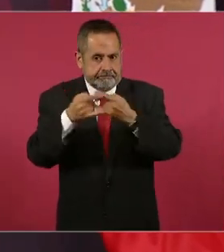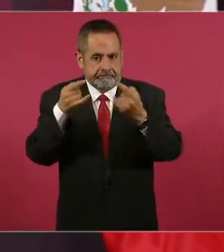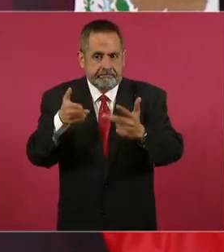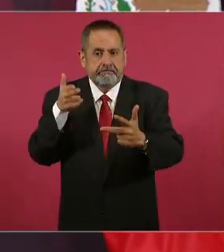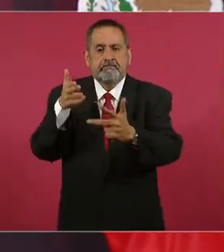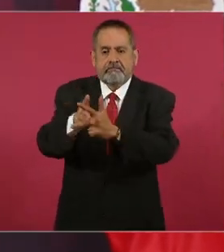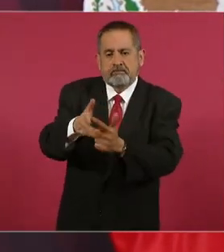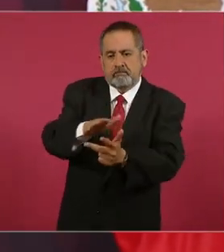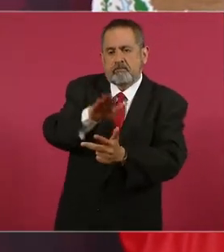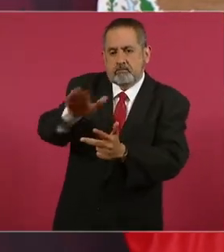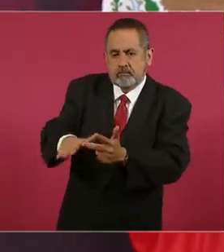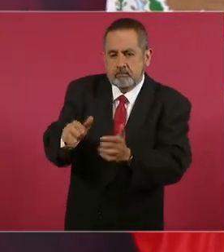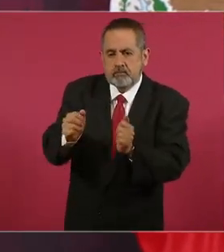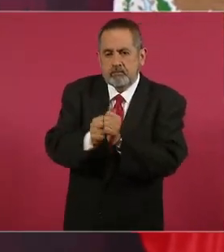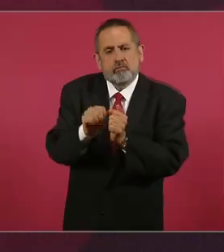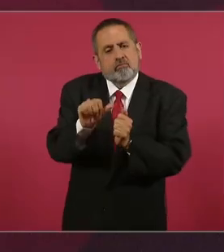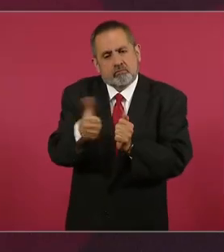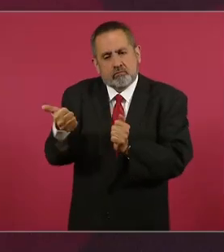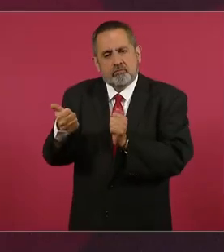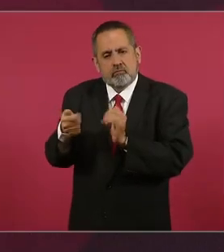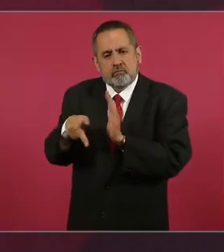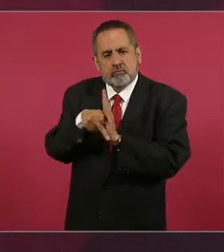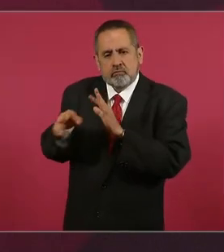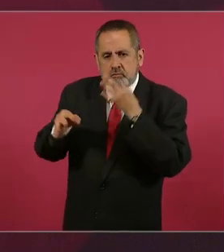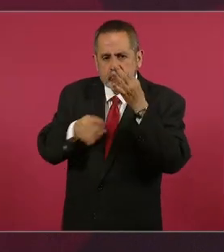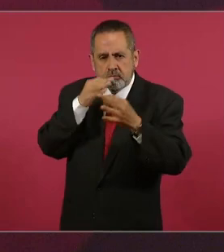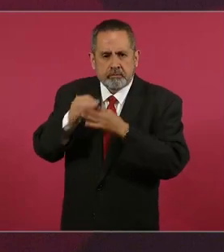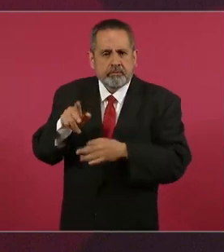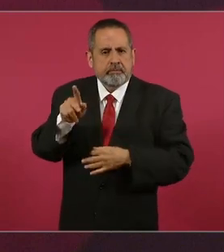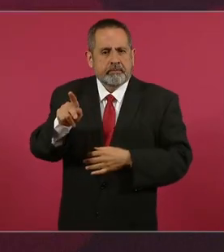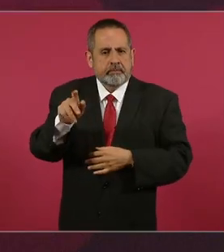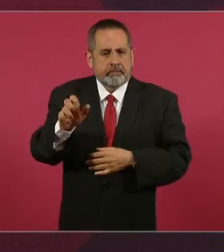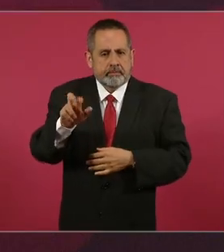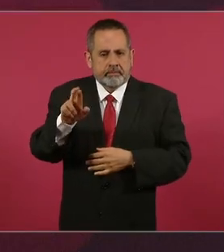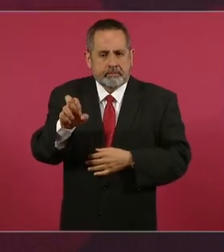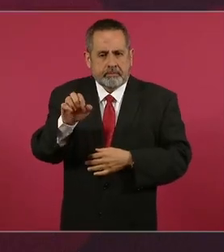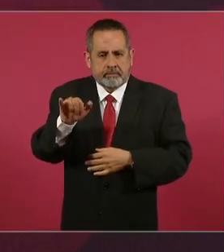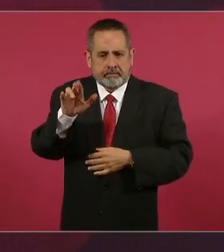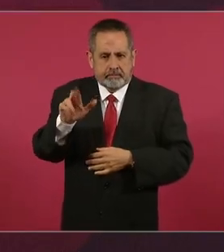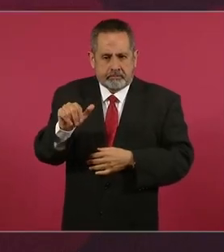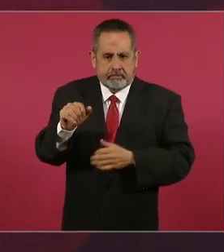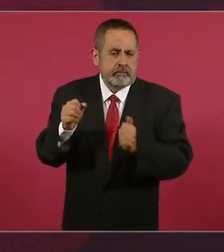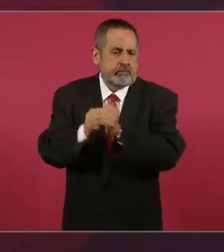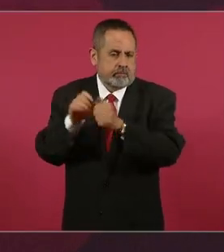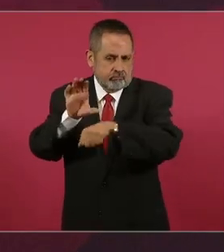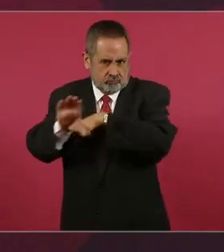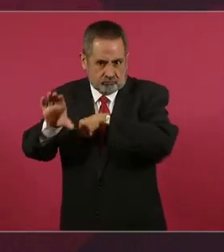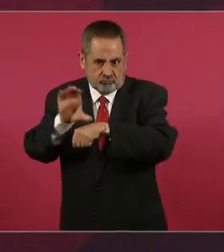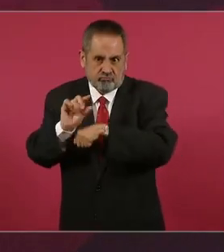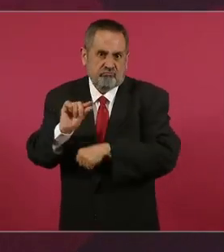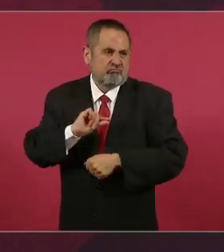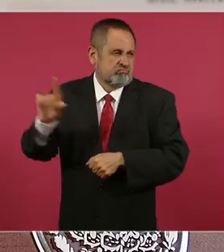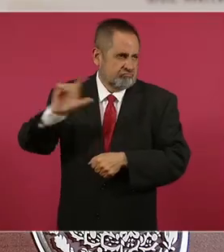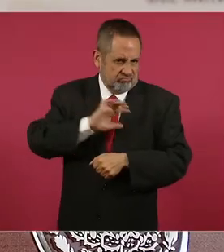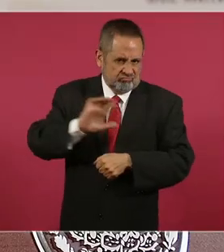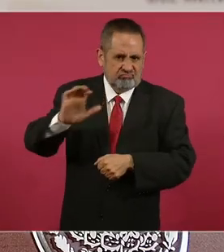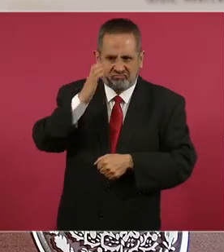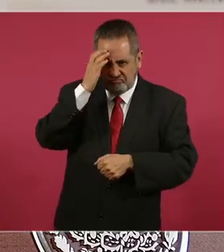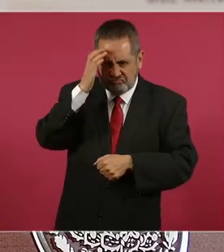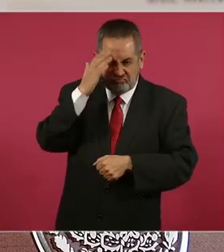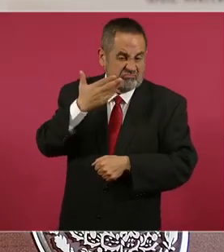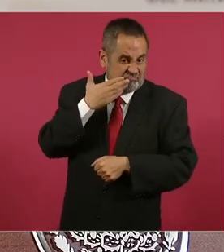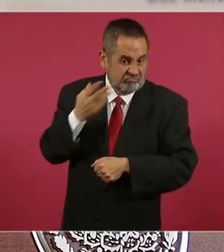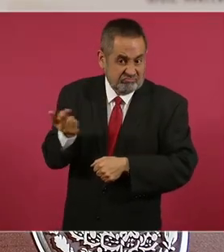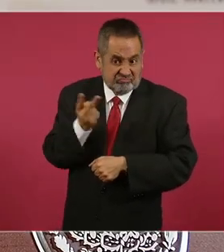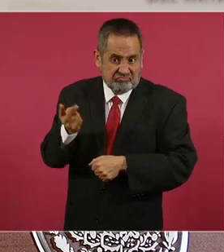con un periodista famoso, Pereira, también colombiano, muy famoso y muy bueno.